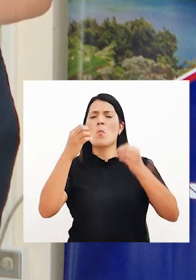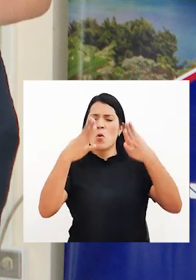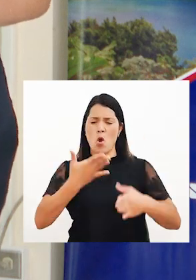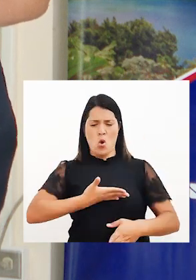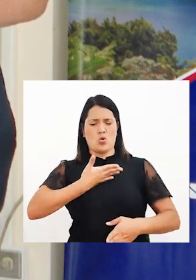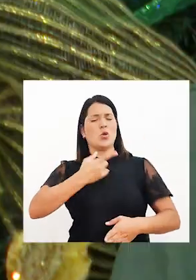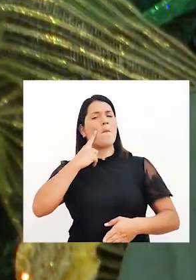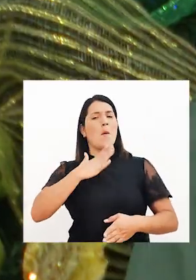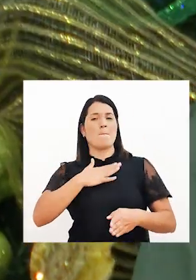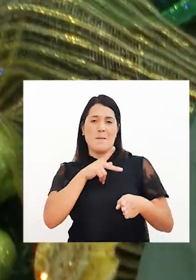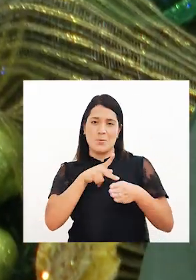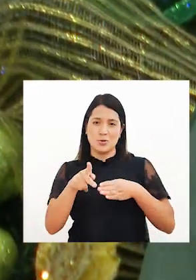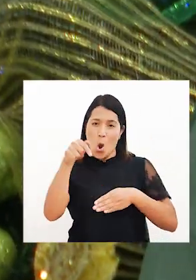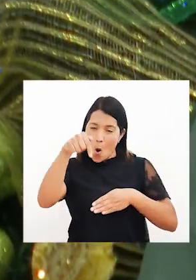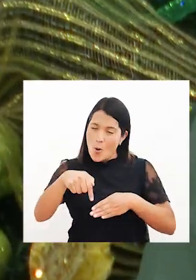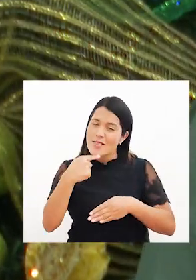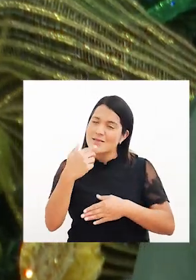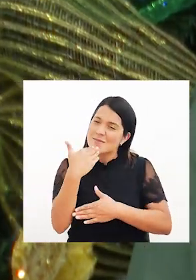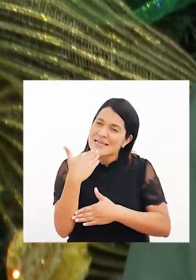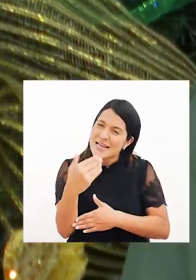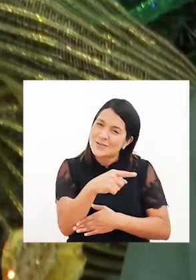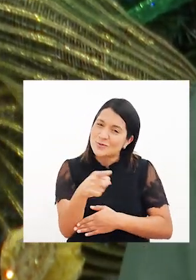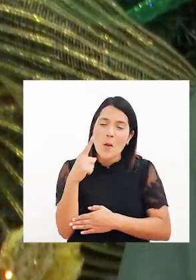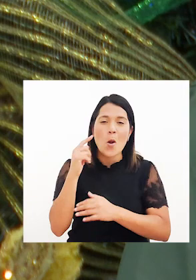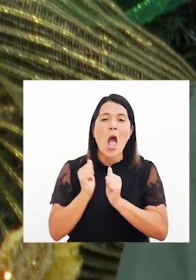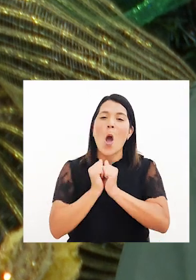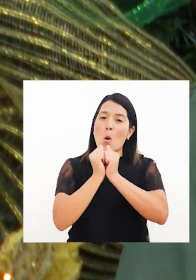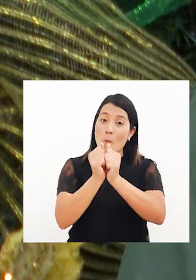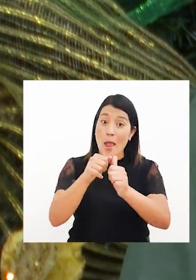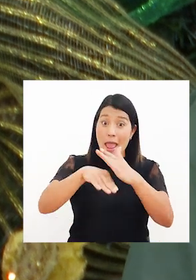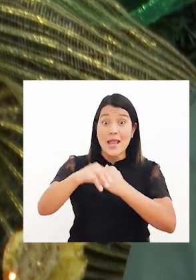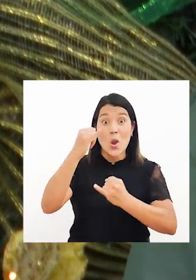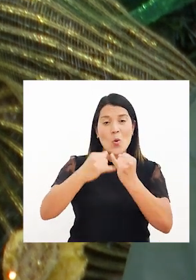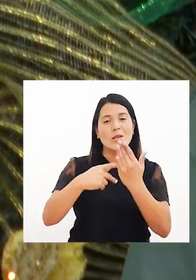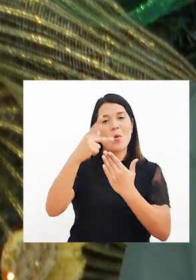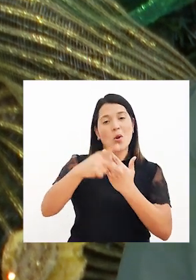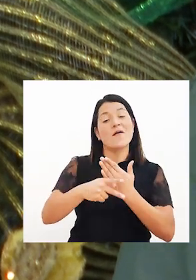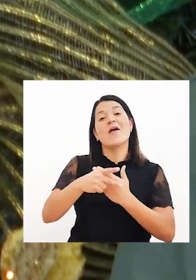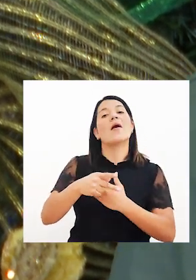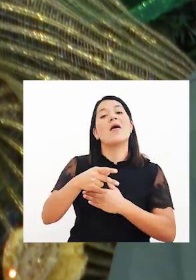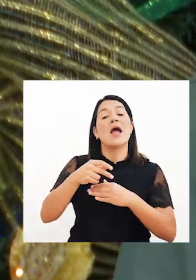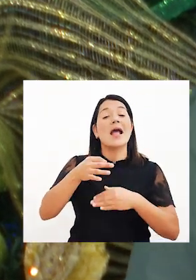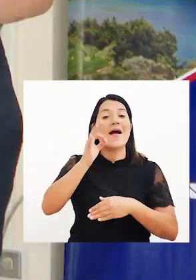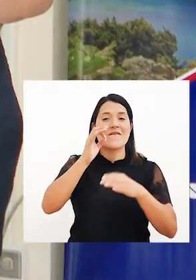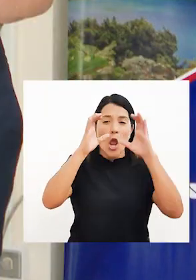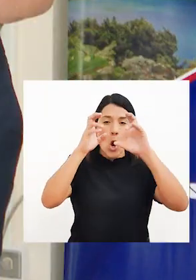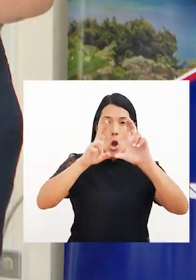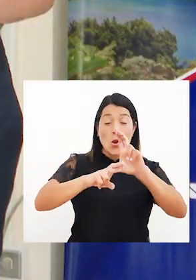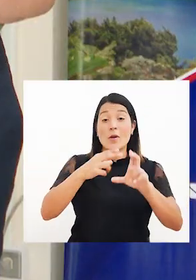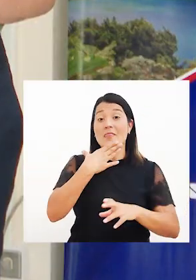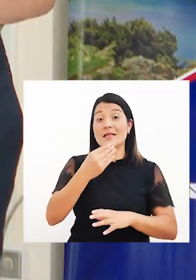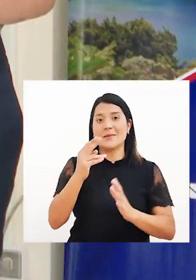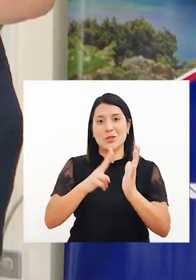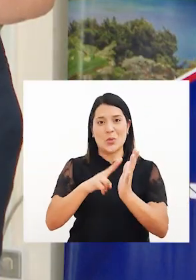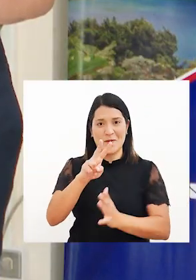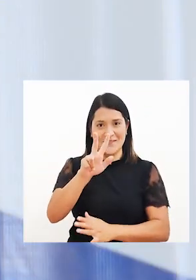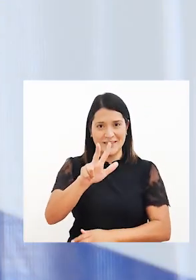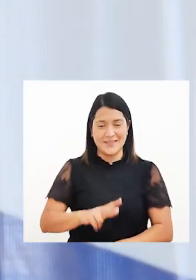de mi profesión, y hoy les agradecemos por acompañarnos en esta última entrega de su programa Café Colipro diciembre